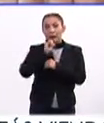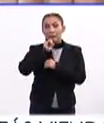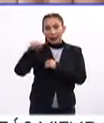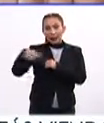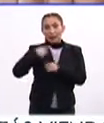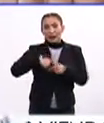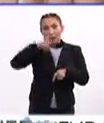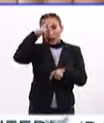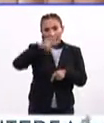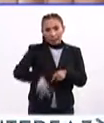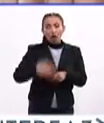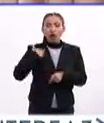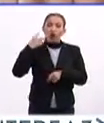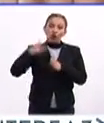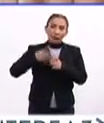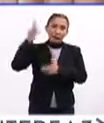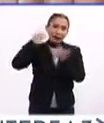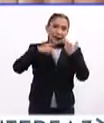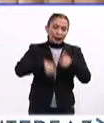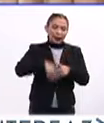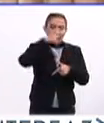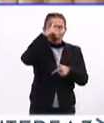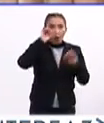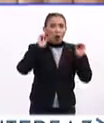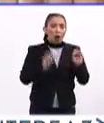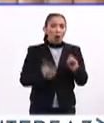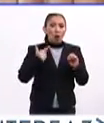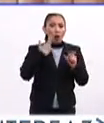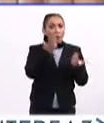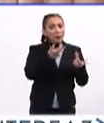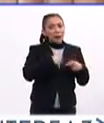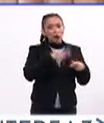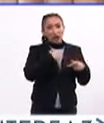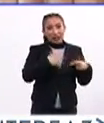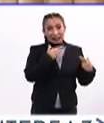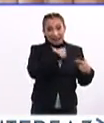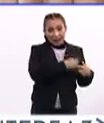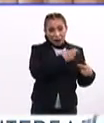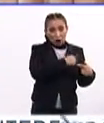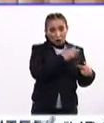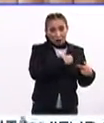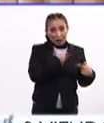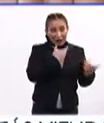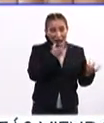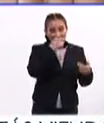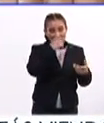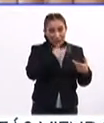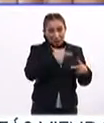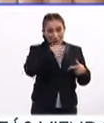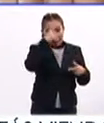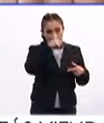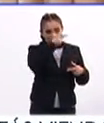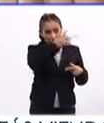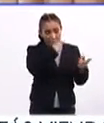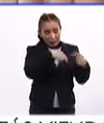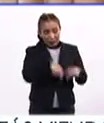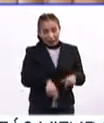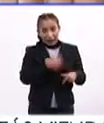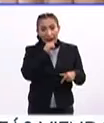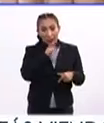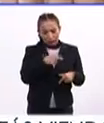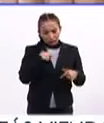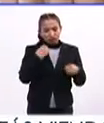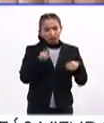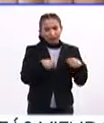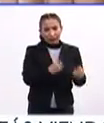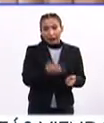a los mexicanos que han retornado a México o descendientes de mexicanos retornados a México. Pero estas reformas también